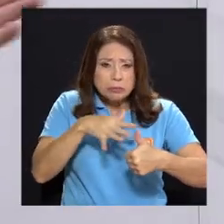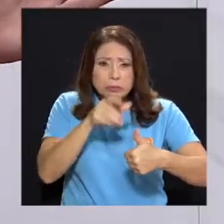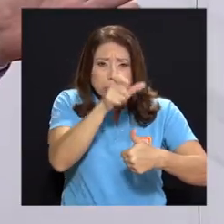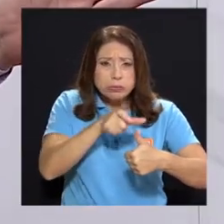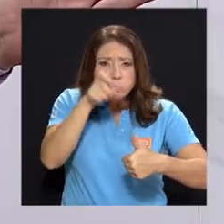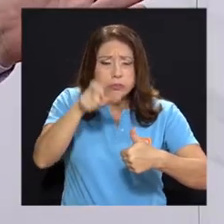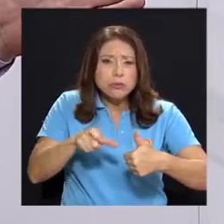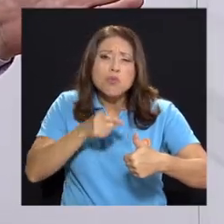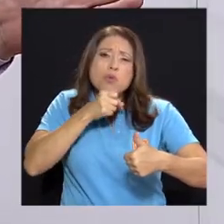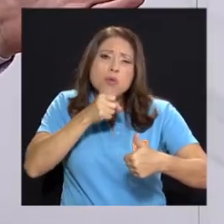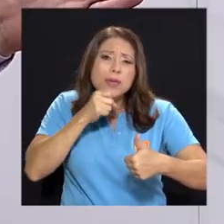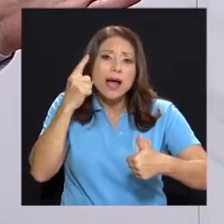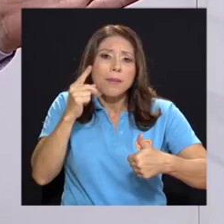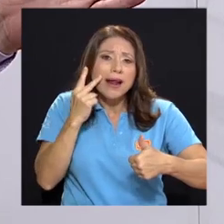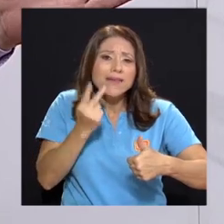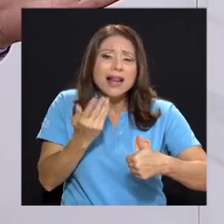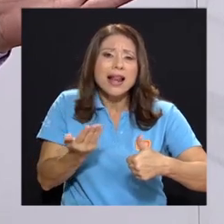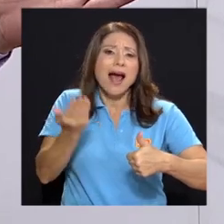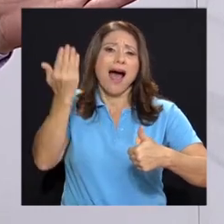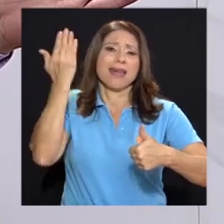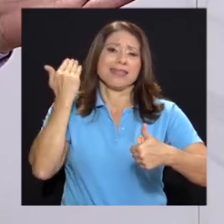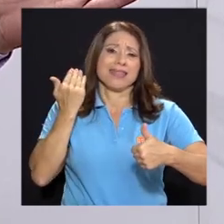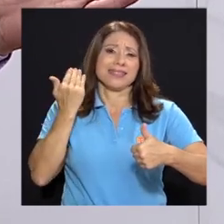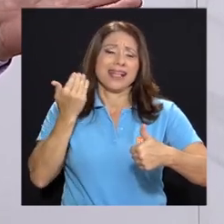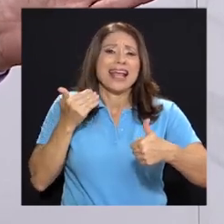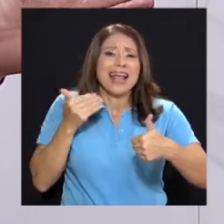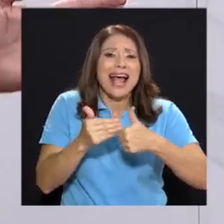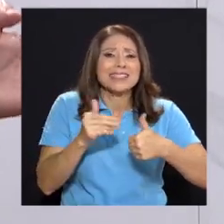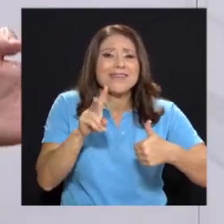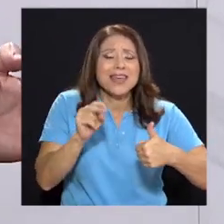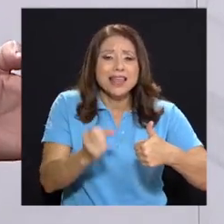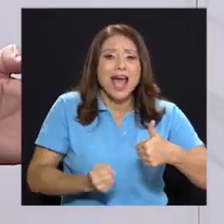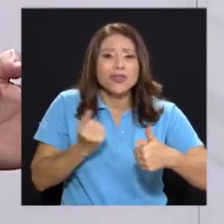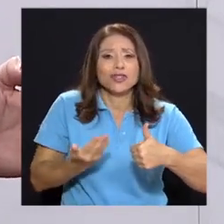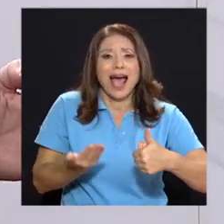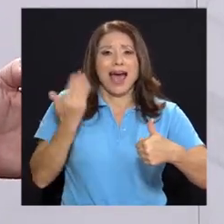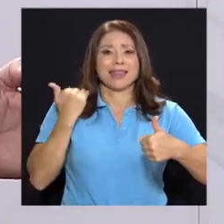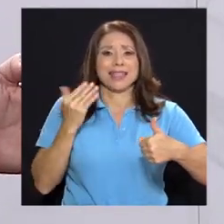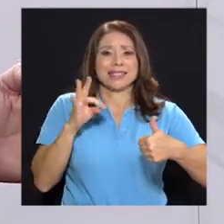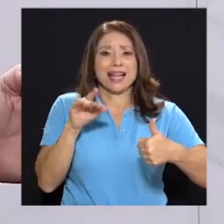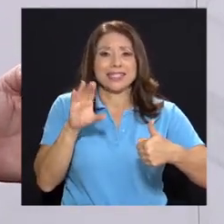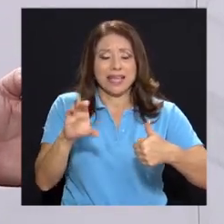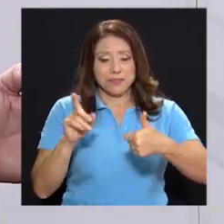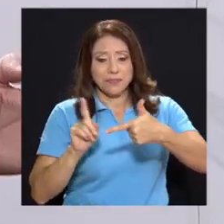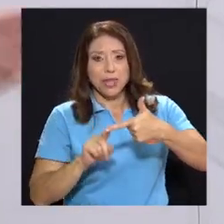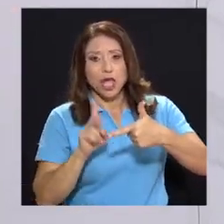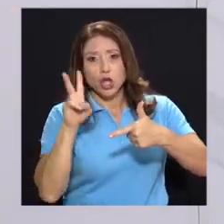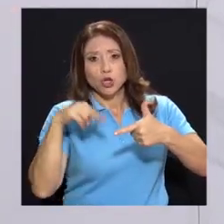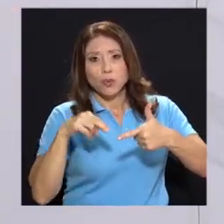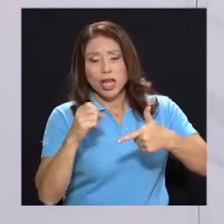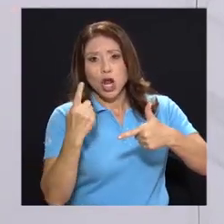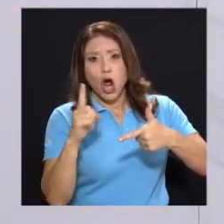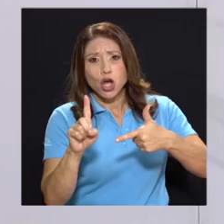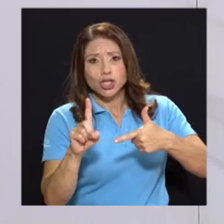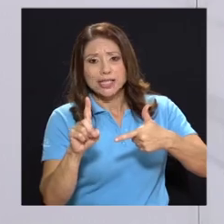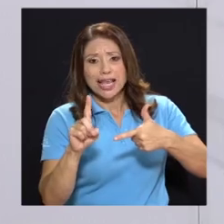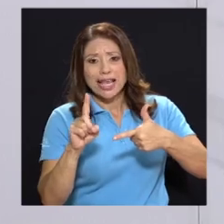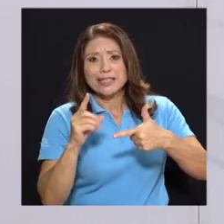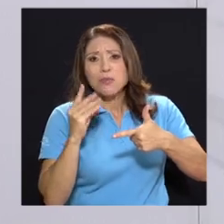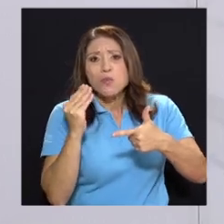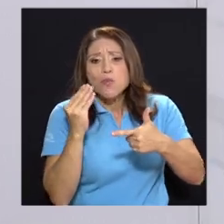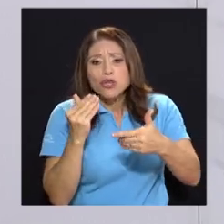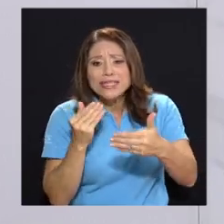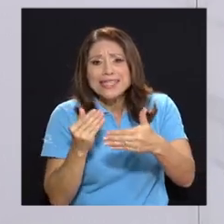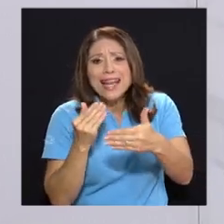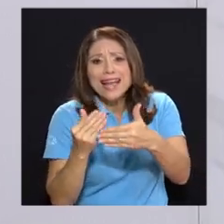el antes porque era casi veinte años antes del tlc y la del 2011 era demasiado cerca de la aprobación o